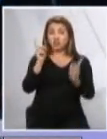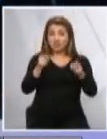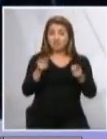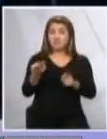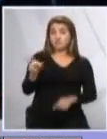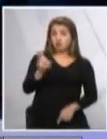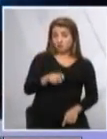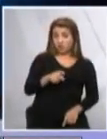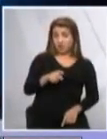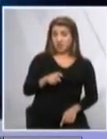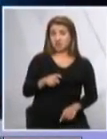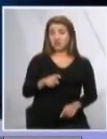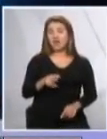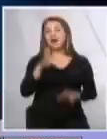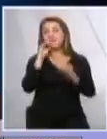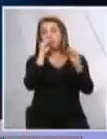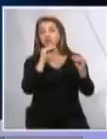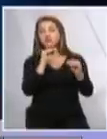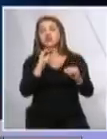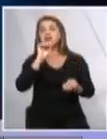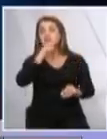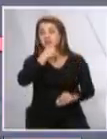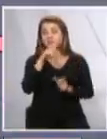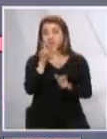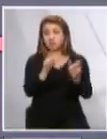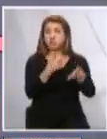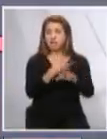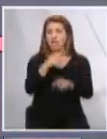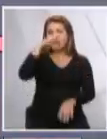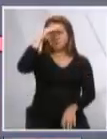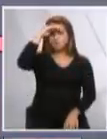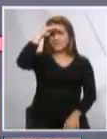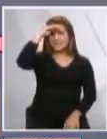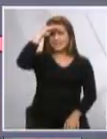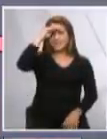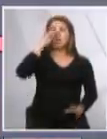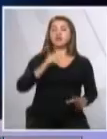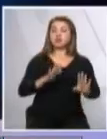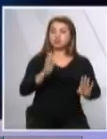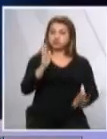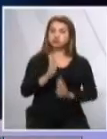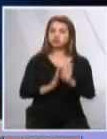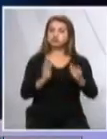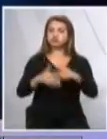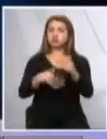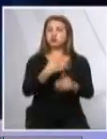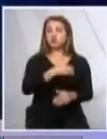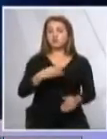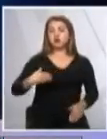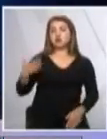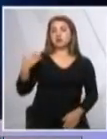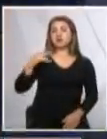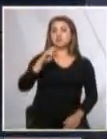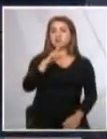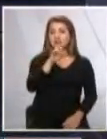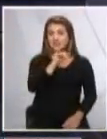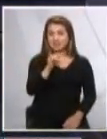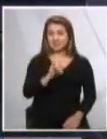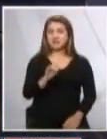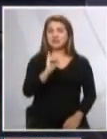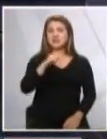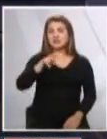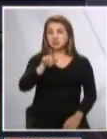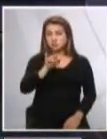para ellos? Hablando de la vieja guardia de la Concertación, de la gente que tuvo la experiencia de llevar adelante gobiernos anteriores como los Pérez Yoma, los